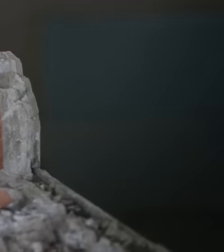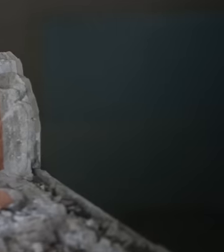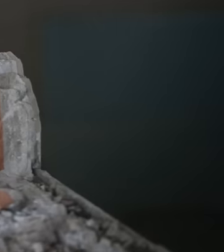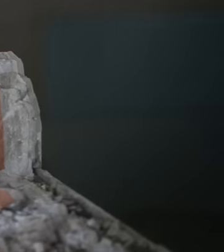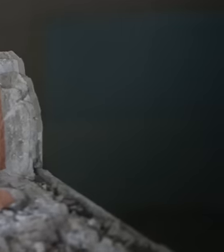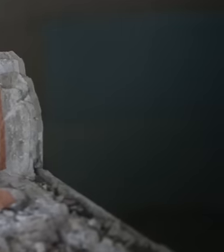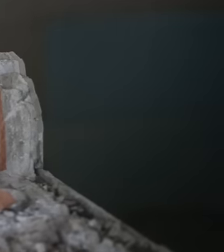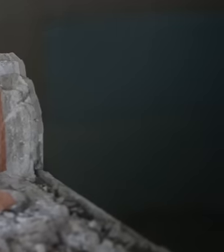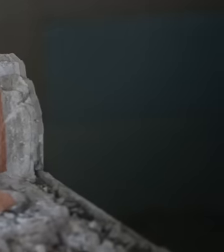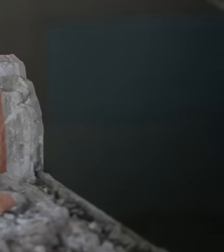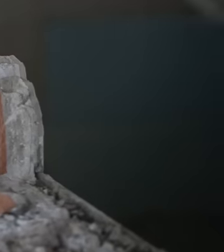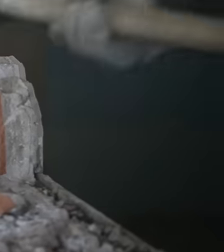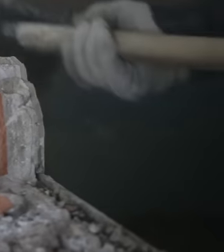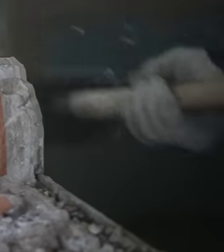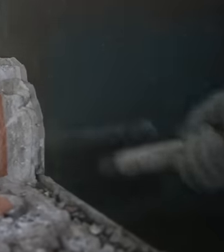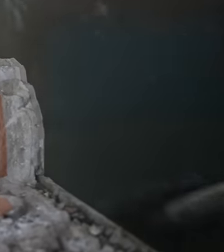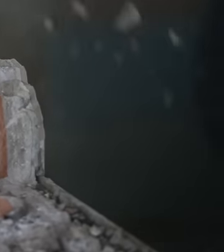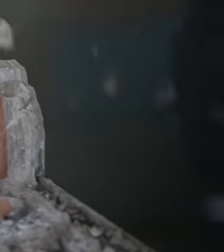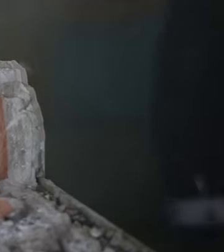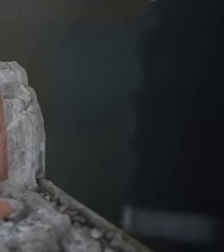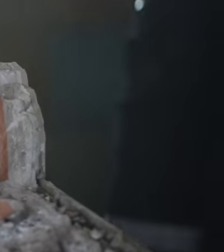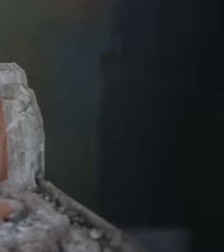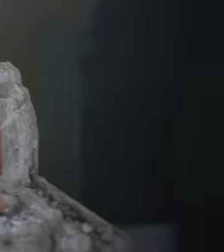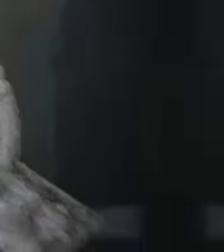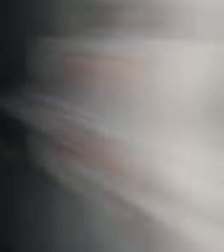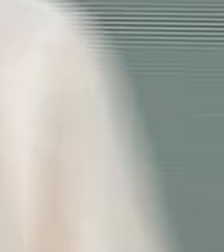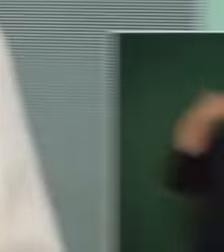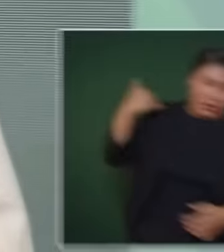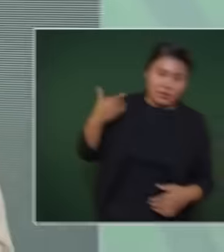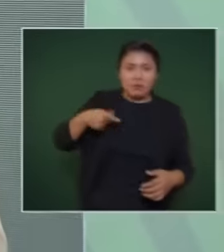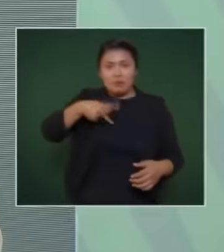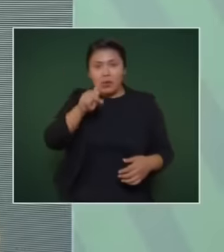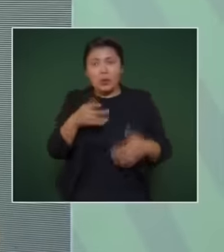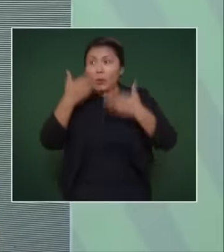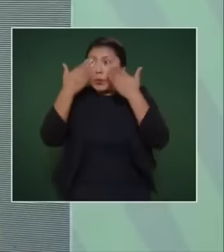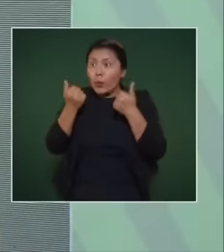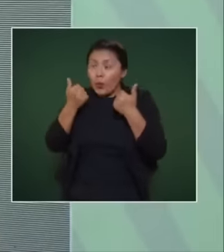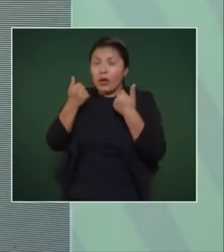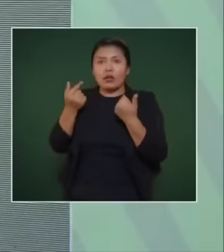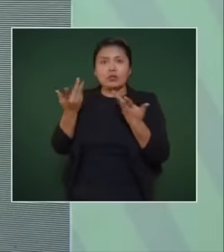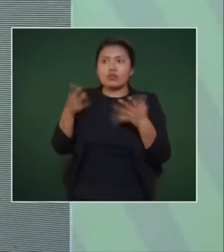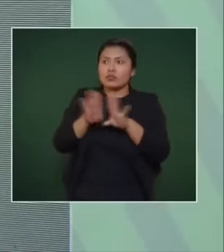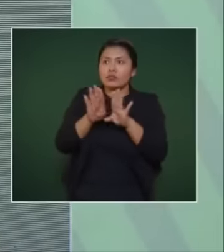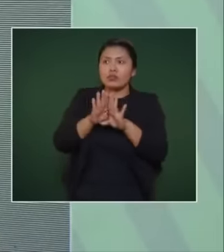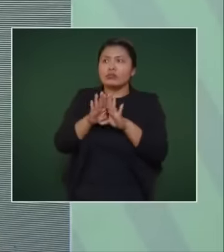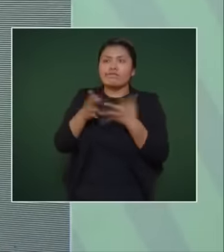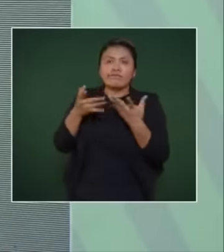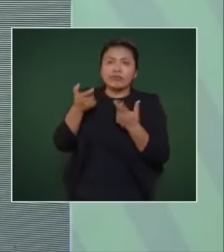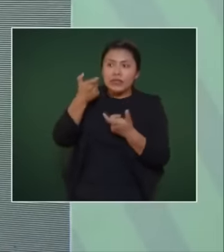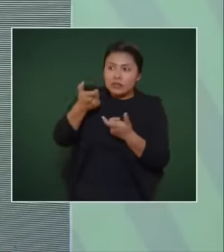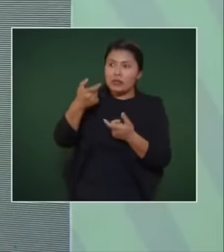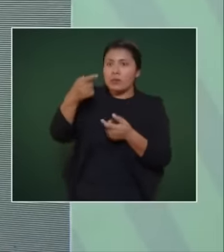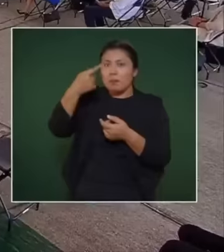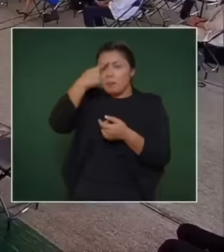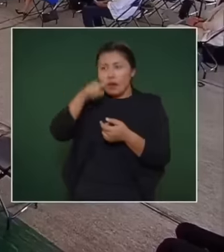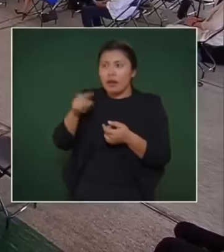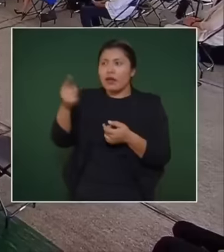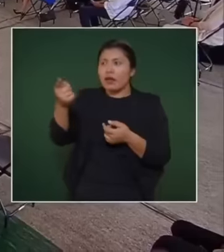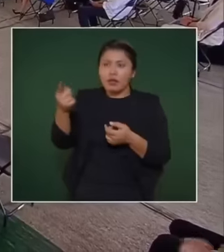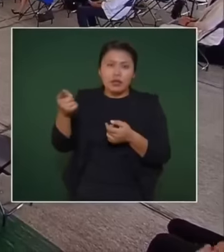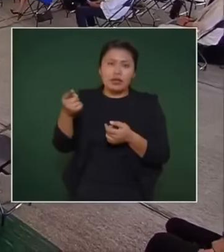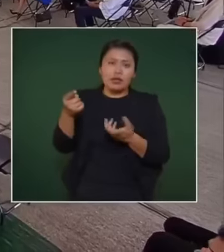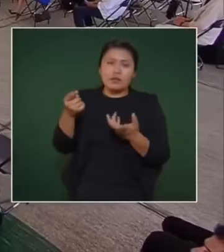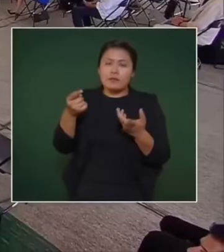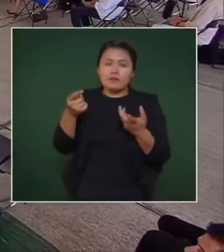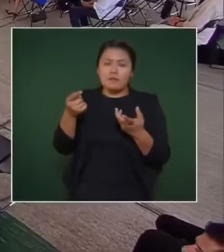con costos altísimos. El presidente de la República, Andrés Manuel López Obrador, tuvo que